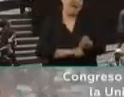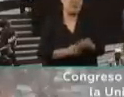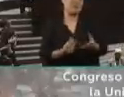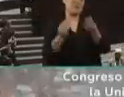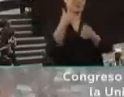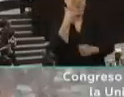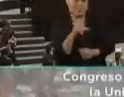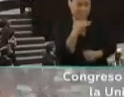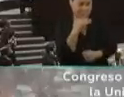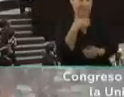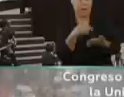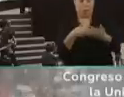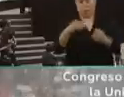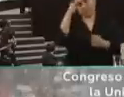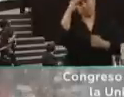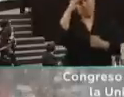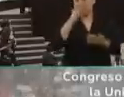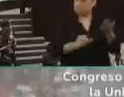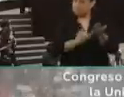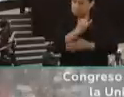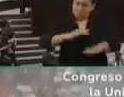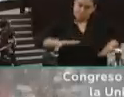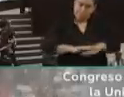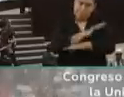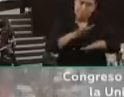por eso vamos a transformarla sin ninguna duda.